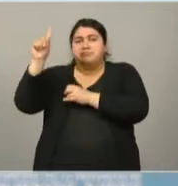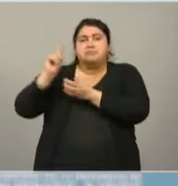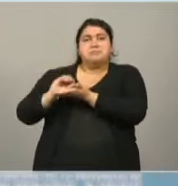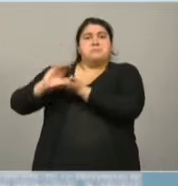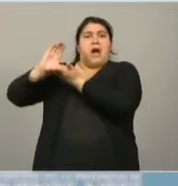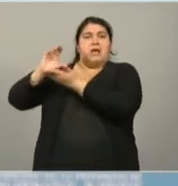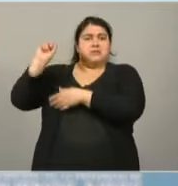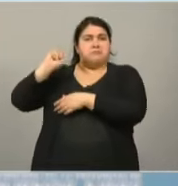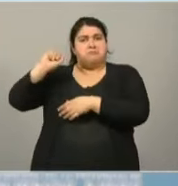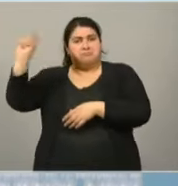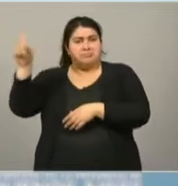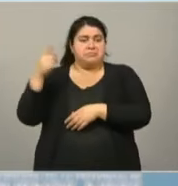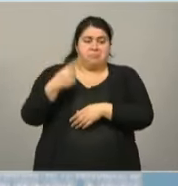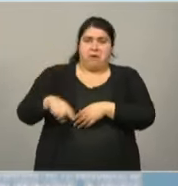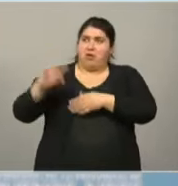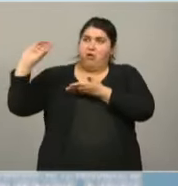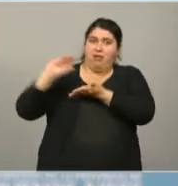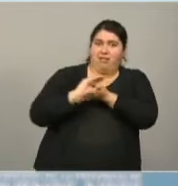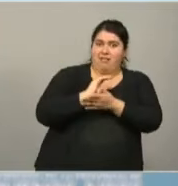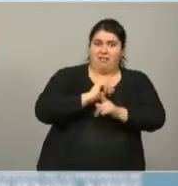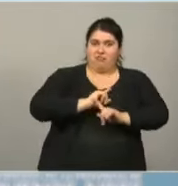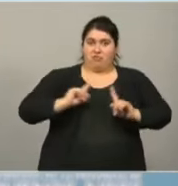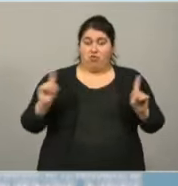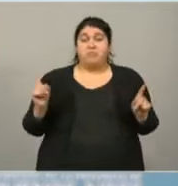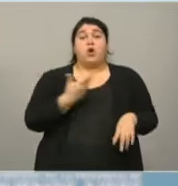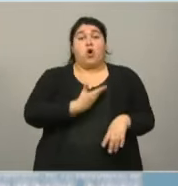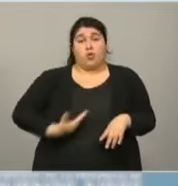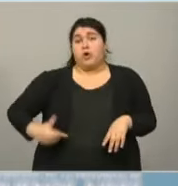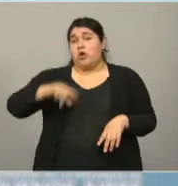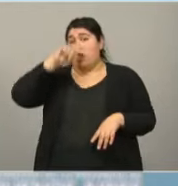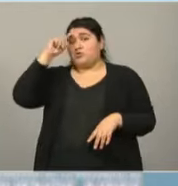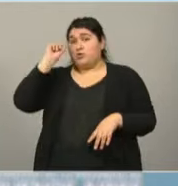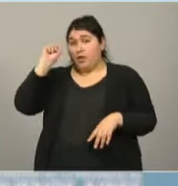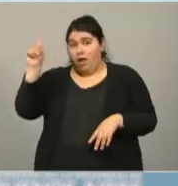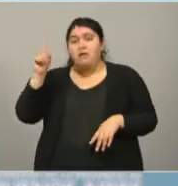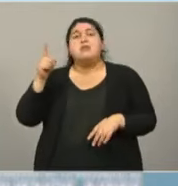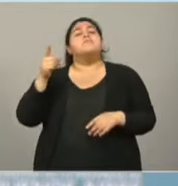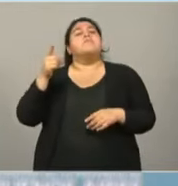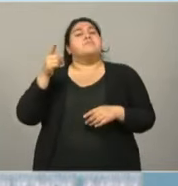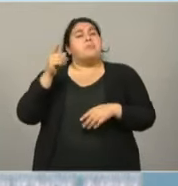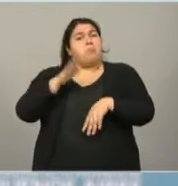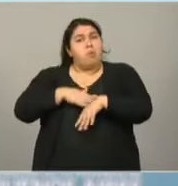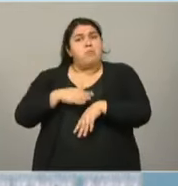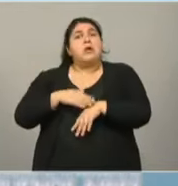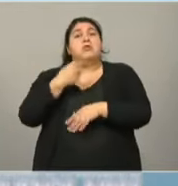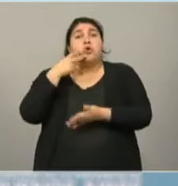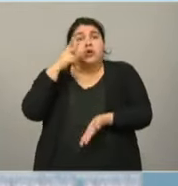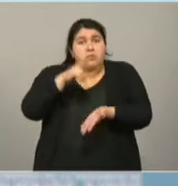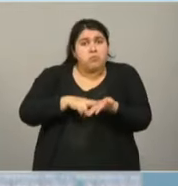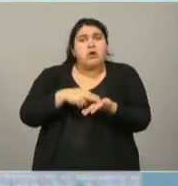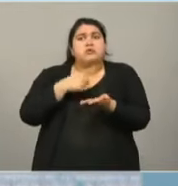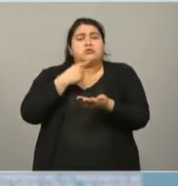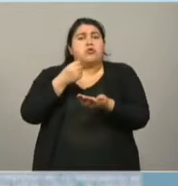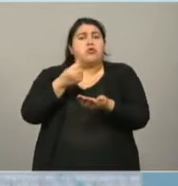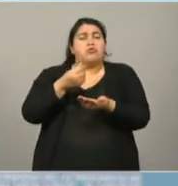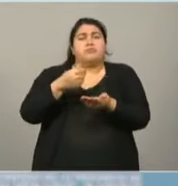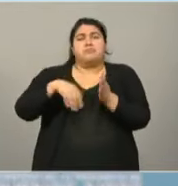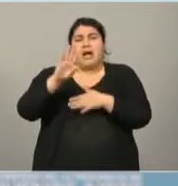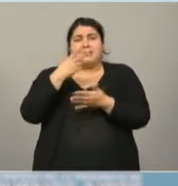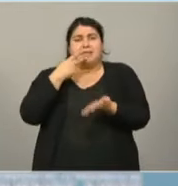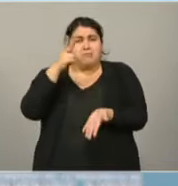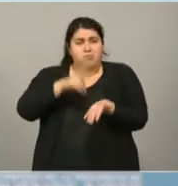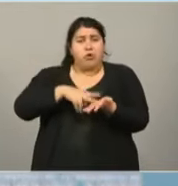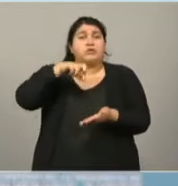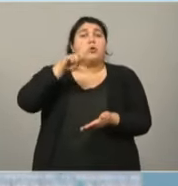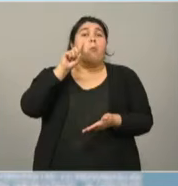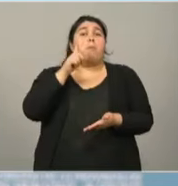reales o sea el gobierno nacional a a partir de incrementos impositivos que realizó sobre todo en el impuesto en